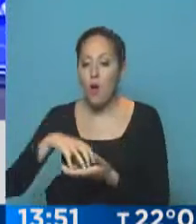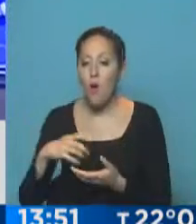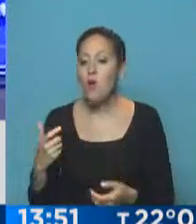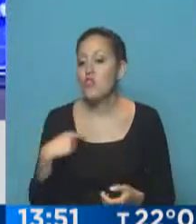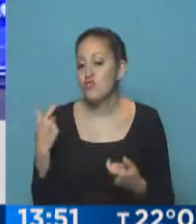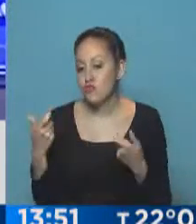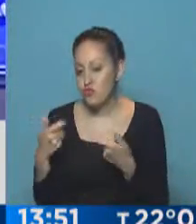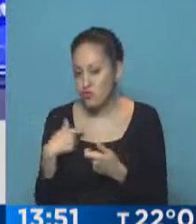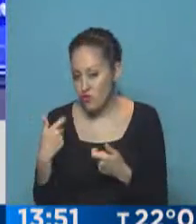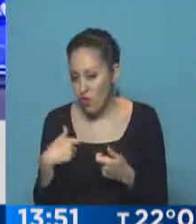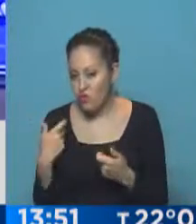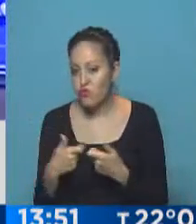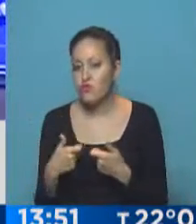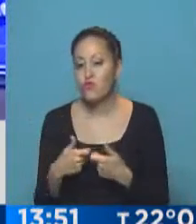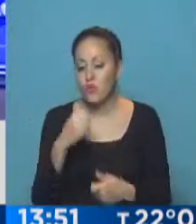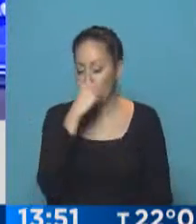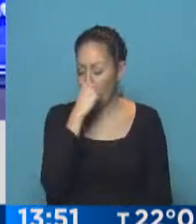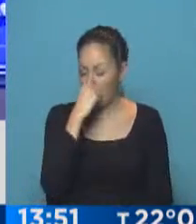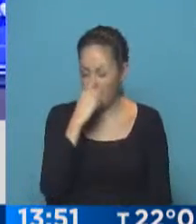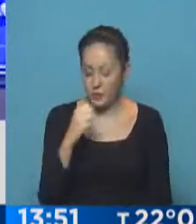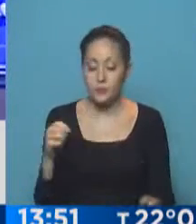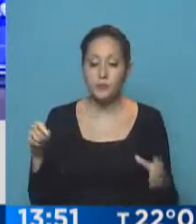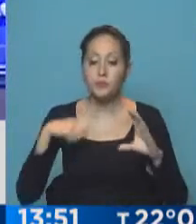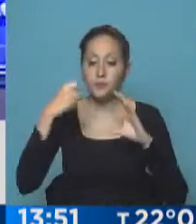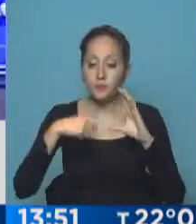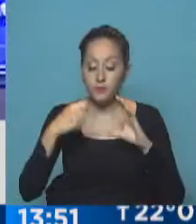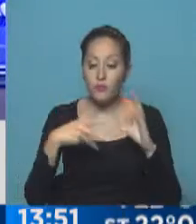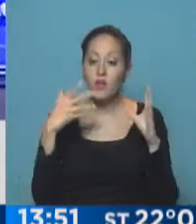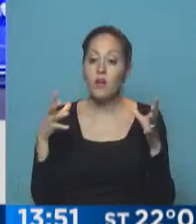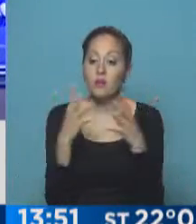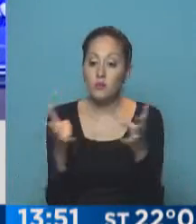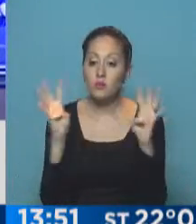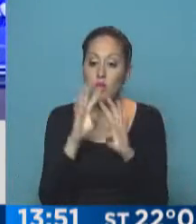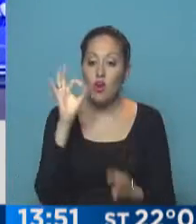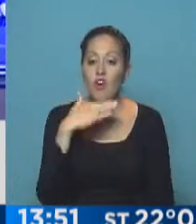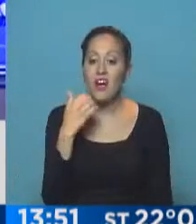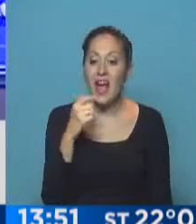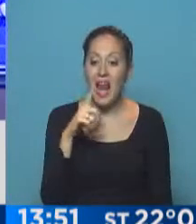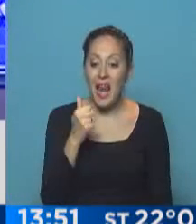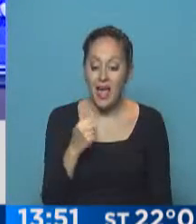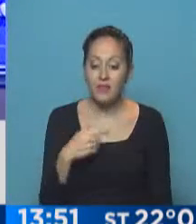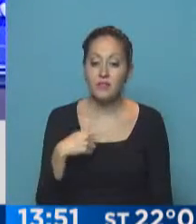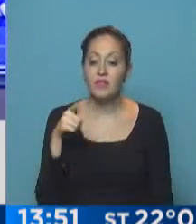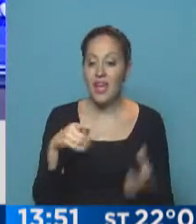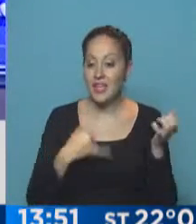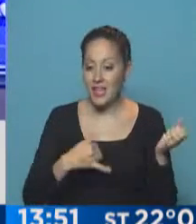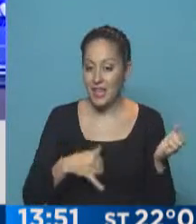un trabajo que fue grabado en los estudios Ojalá con arreglos de Jorge Aragón, y allí está en guitarra y